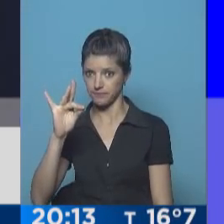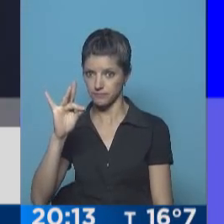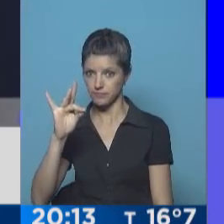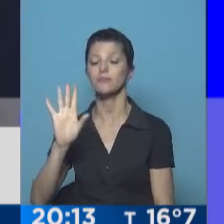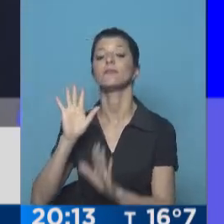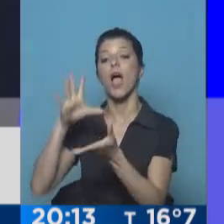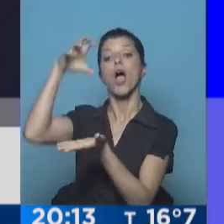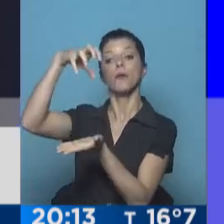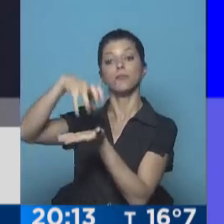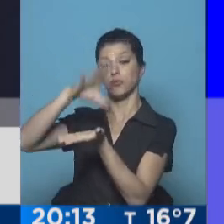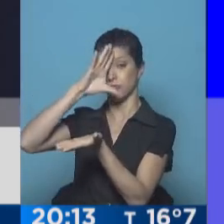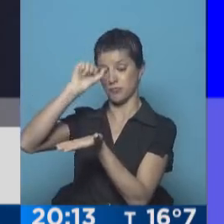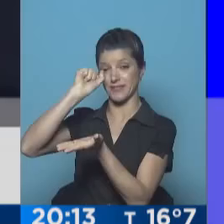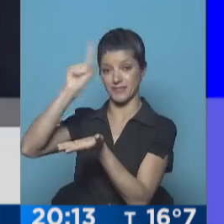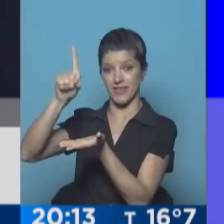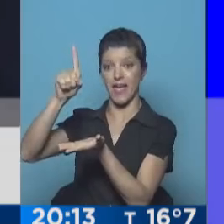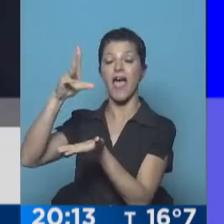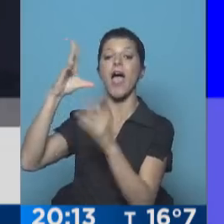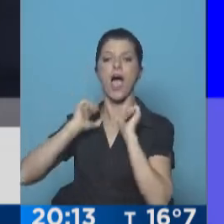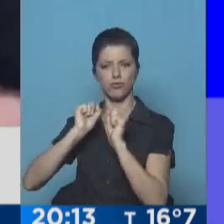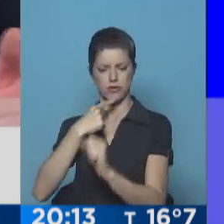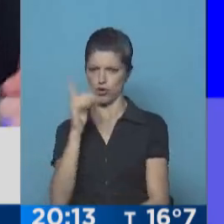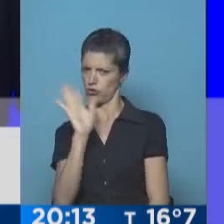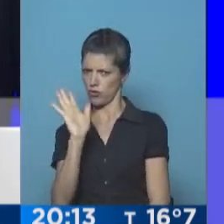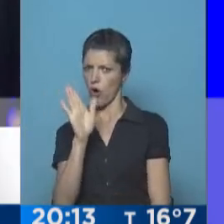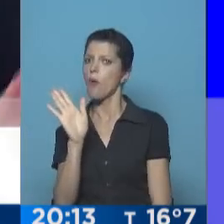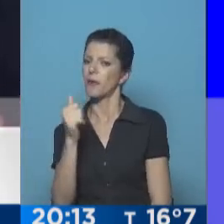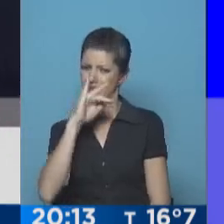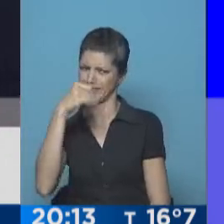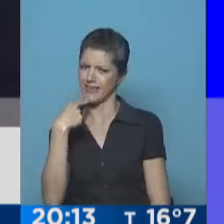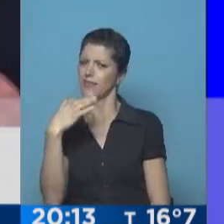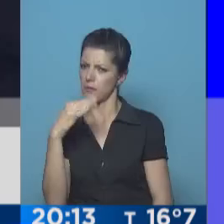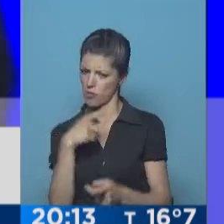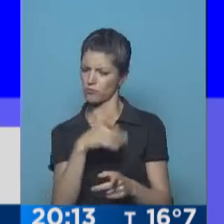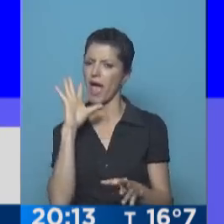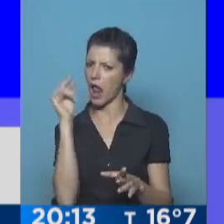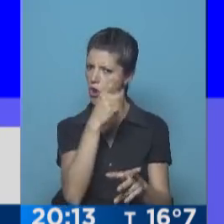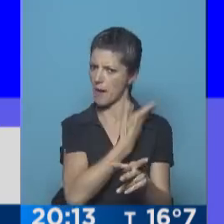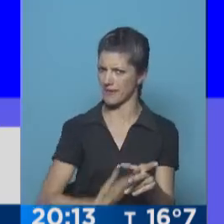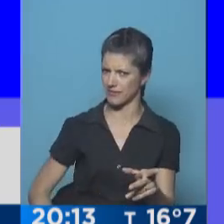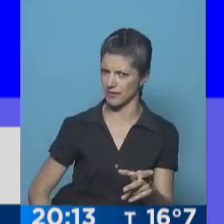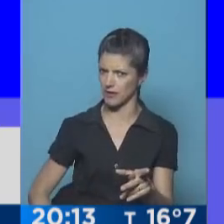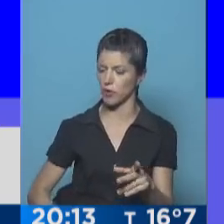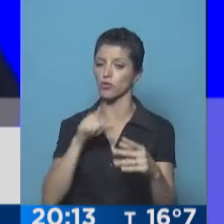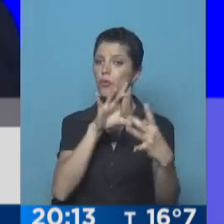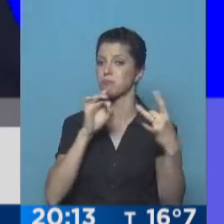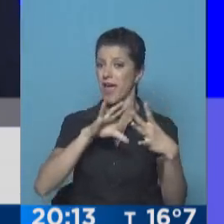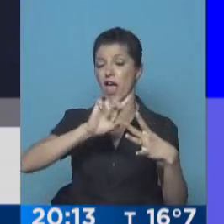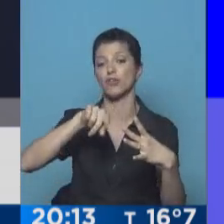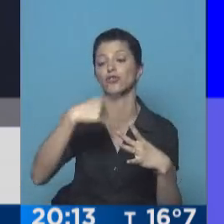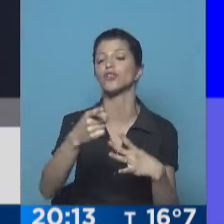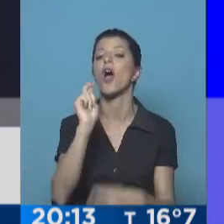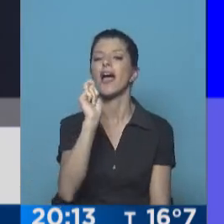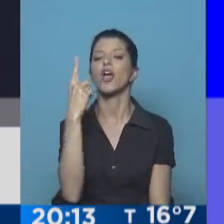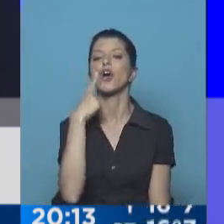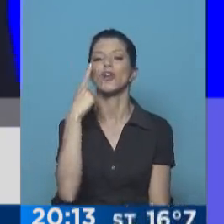la Cancillería austríaca dijeron, pero no, tal vez sí hay que hacer algo con él porque el principal enemigo es otro, el